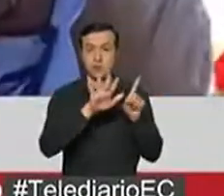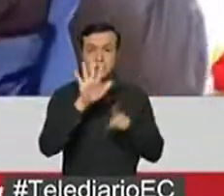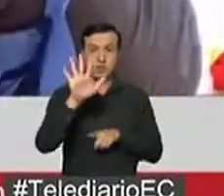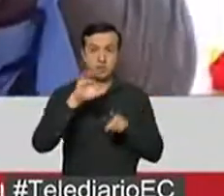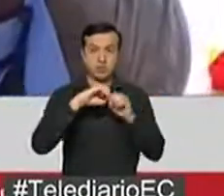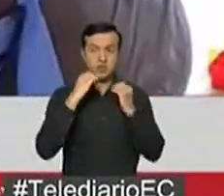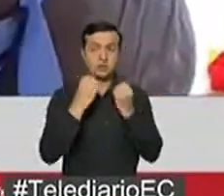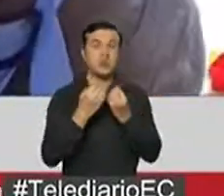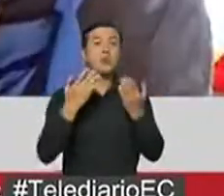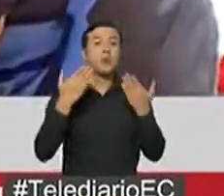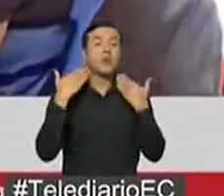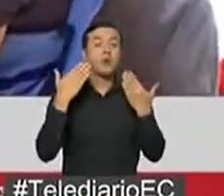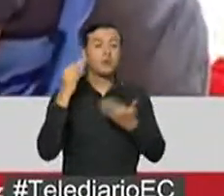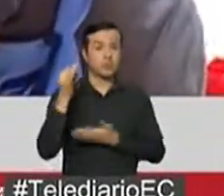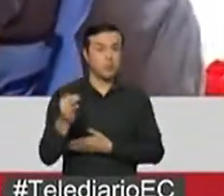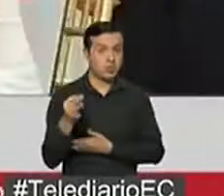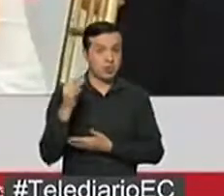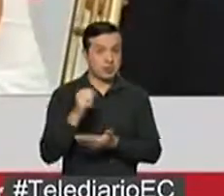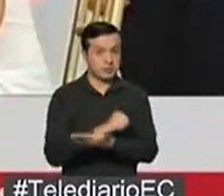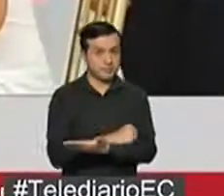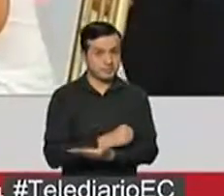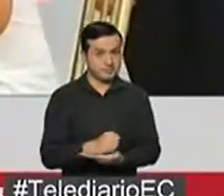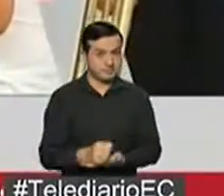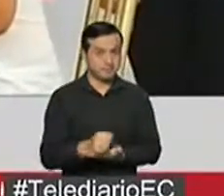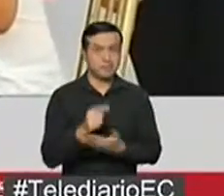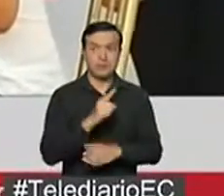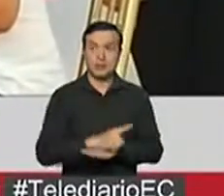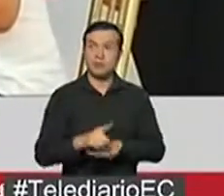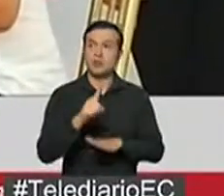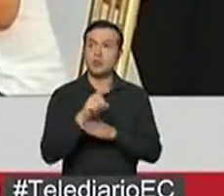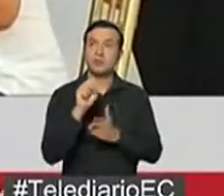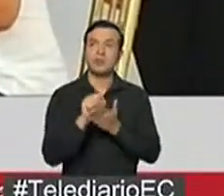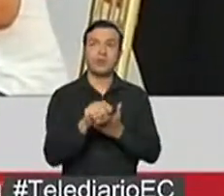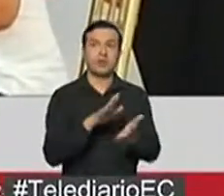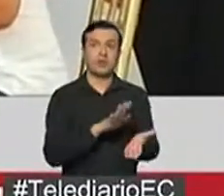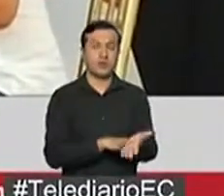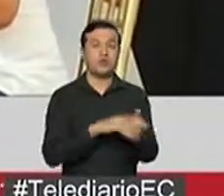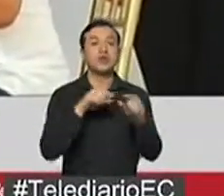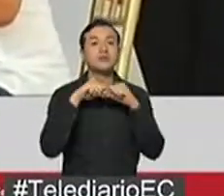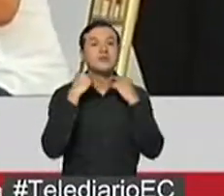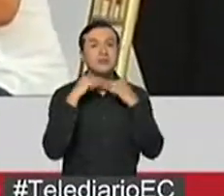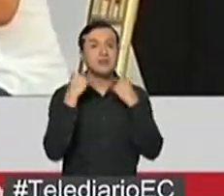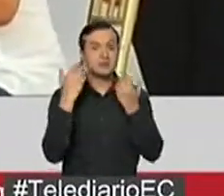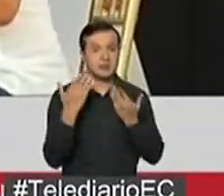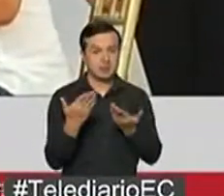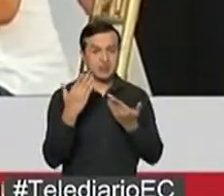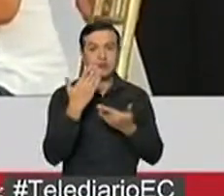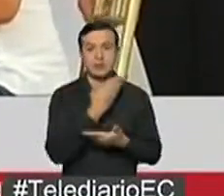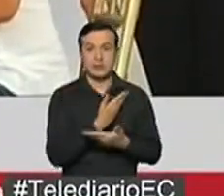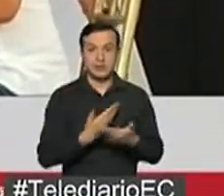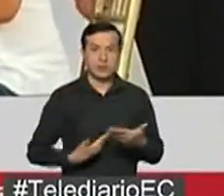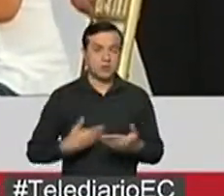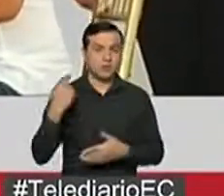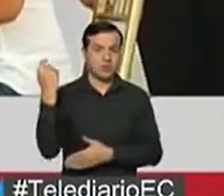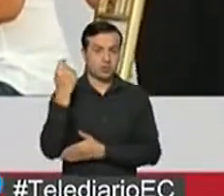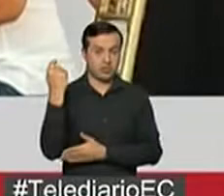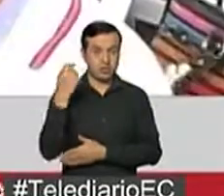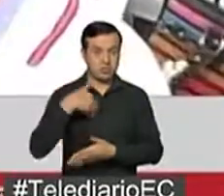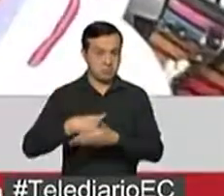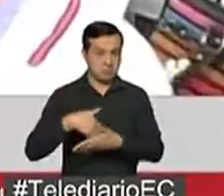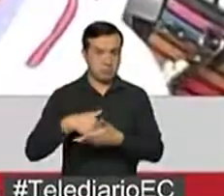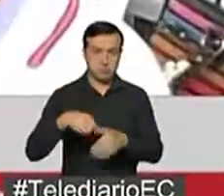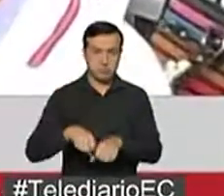de guayaquil durán y samborondón el director del proyecto salesiano esteban ortiz y el presidente de la fundación sin barreras